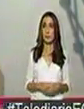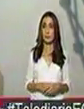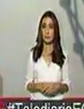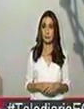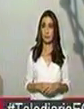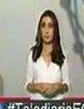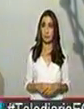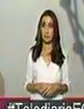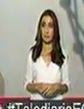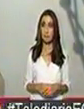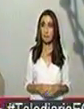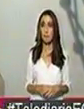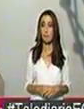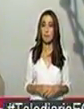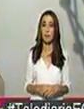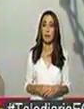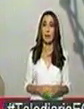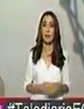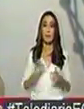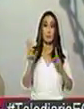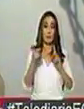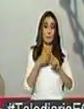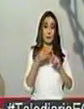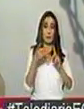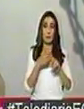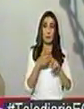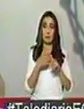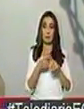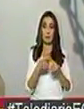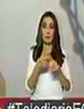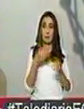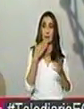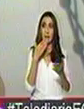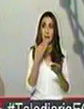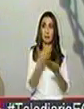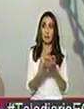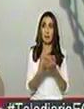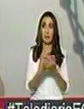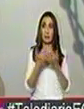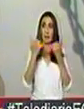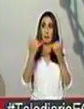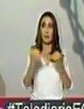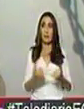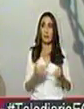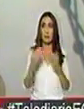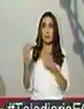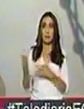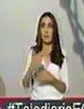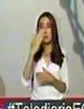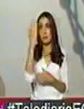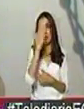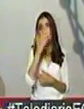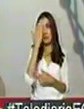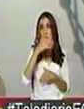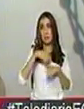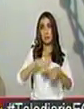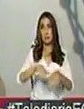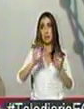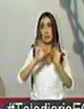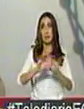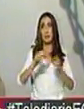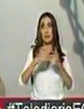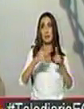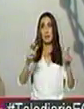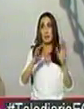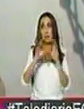primeramente, agradecerle el prestigioso televidente por tomarnos cuenta y abrir el espacio